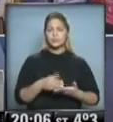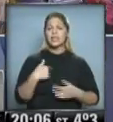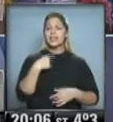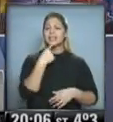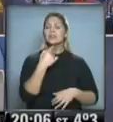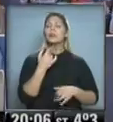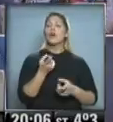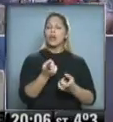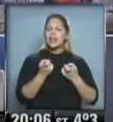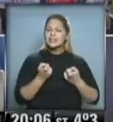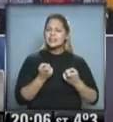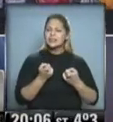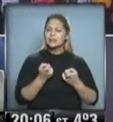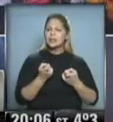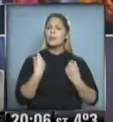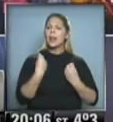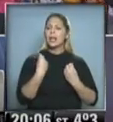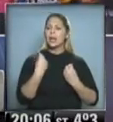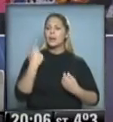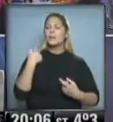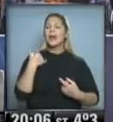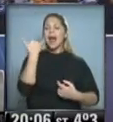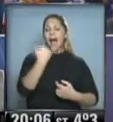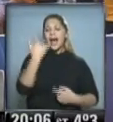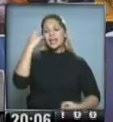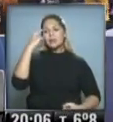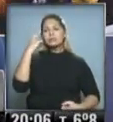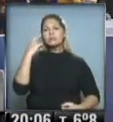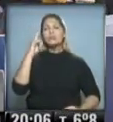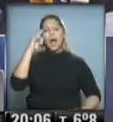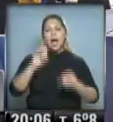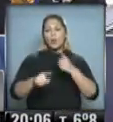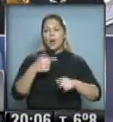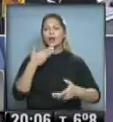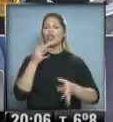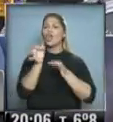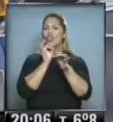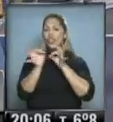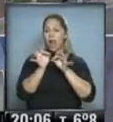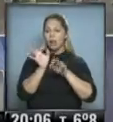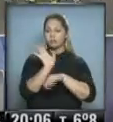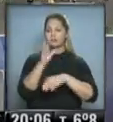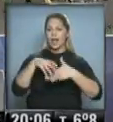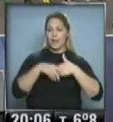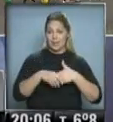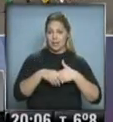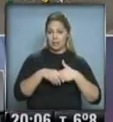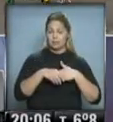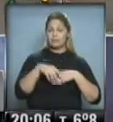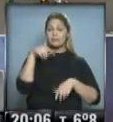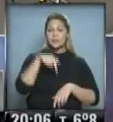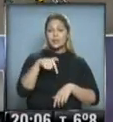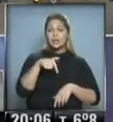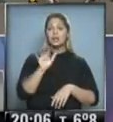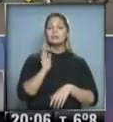necesaria empatía para establecer un diálogo de amigos. En esta hora, los